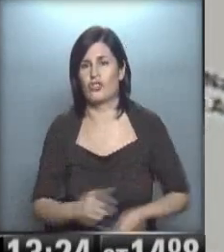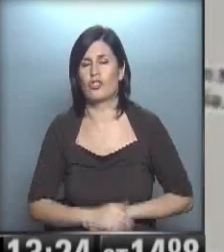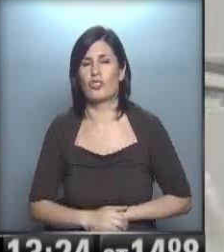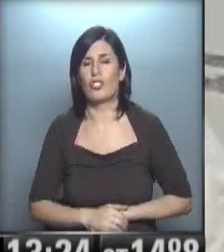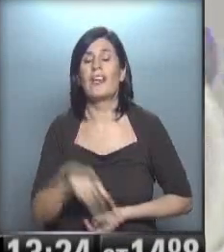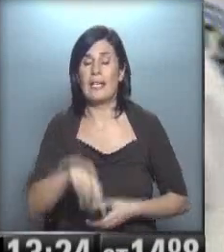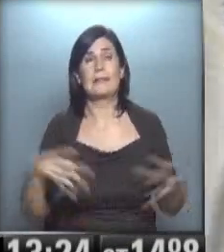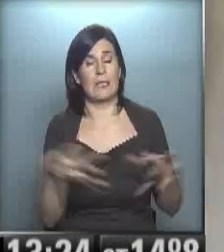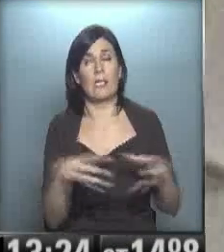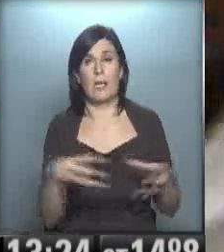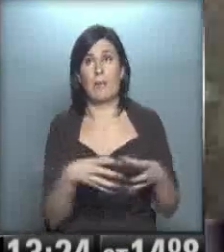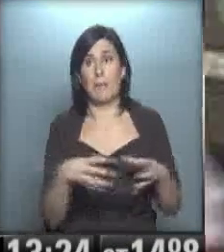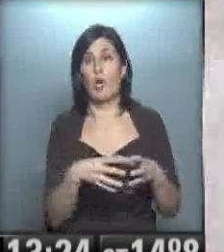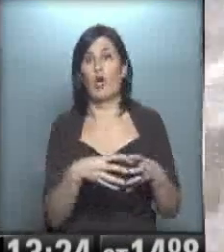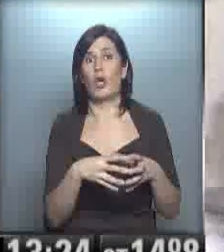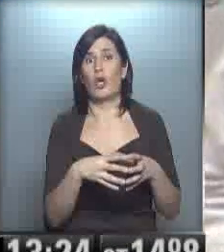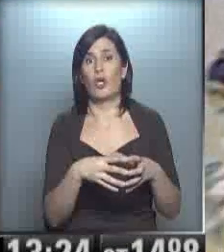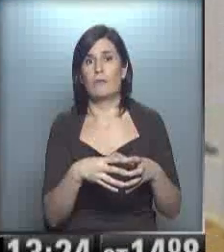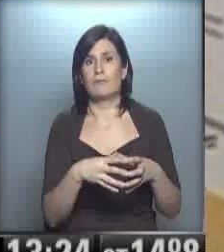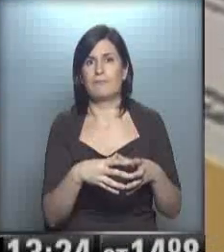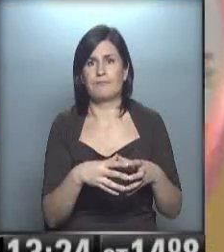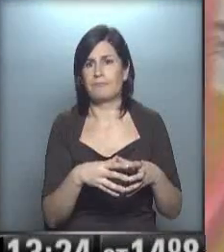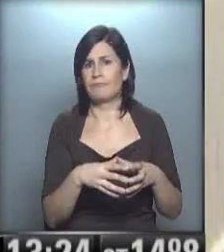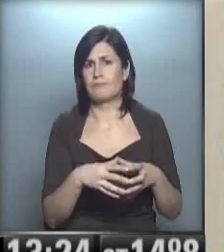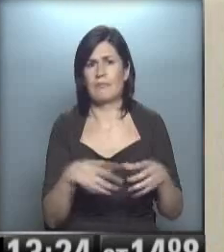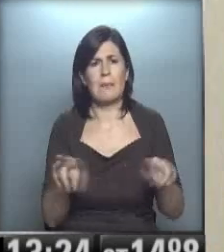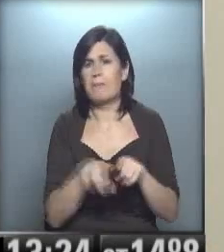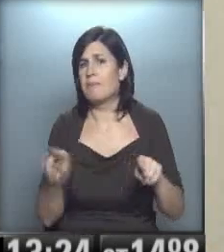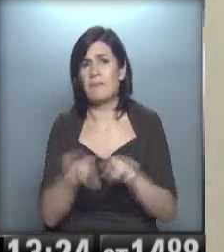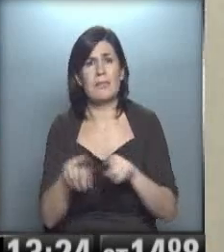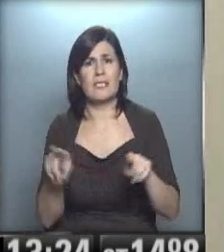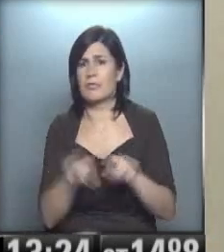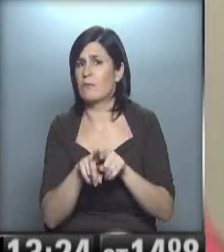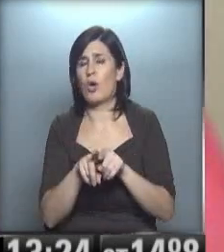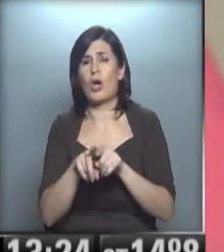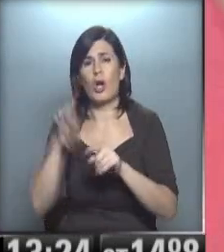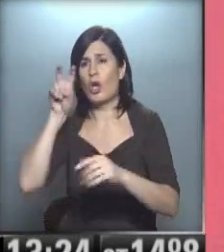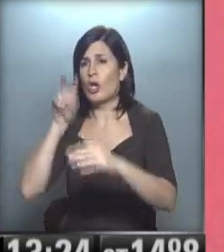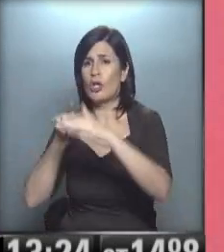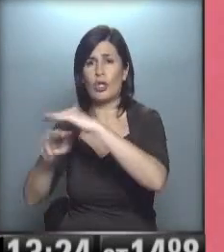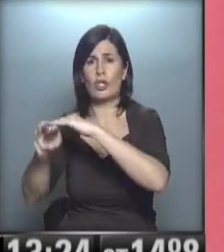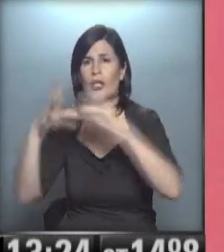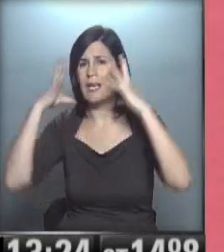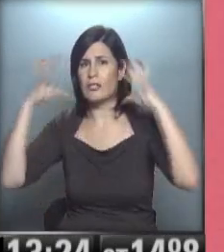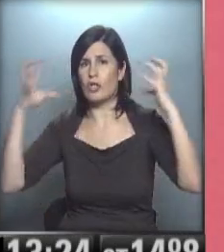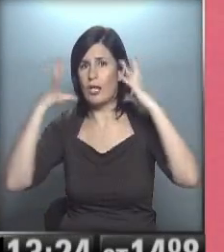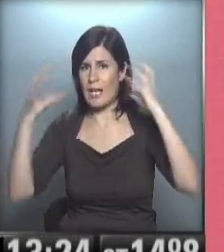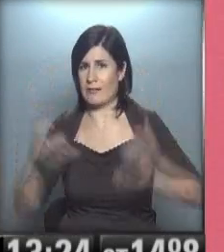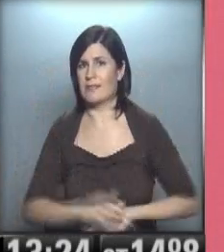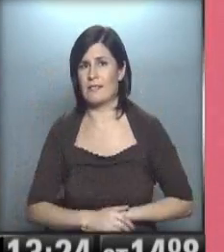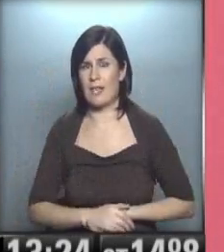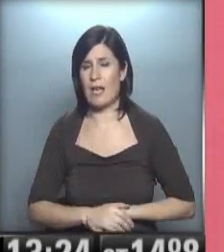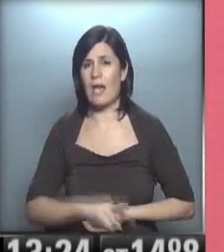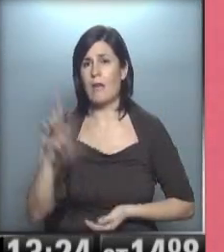este equipo bueno es bastante tiene la misma posición que la resonancia si estamos viendo bueno la paciente se acuesta